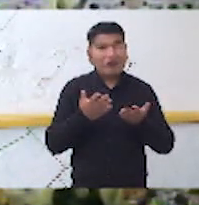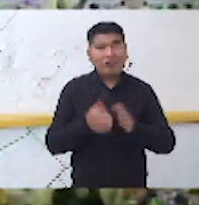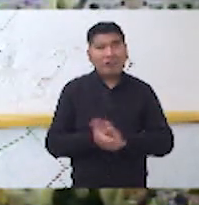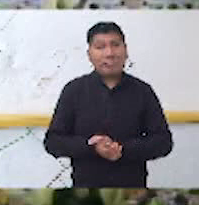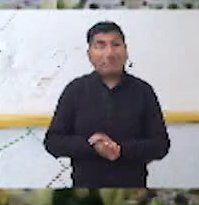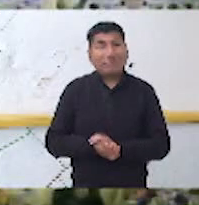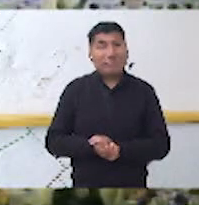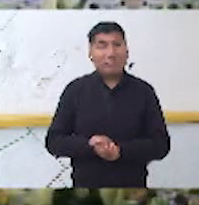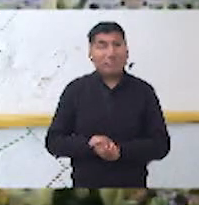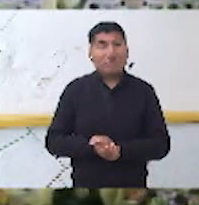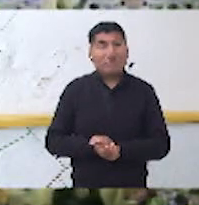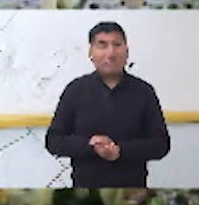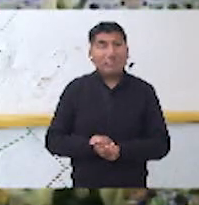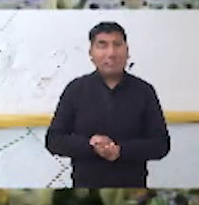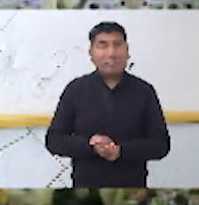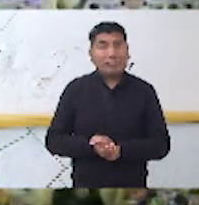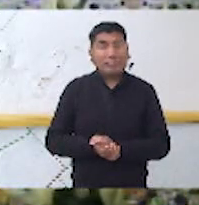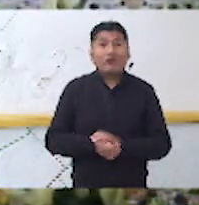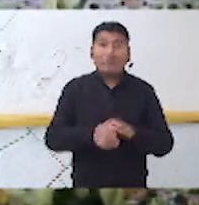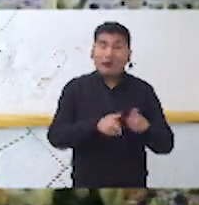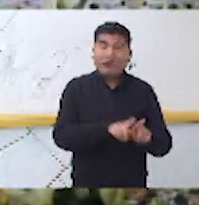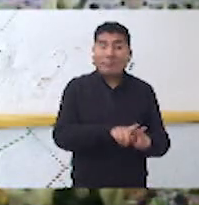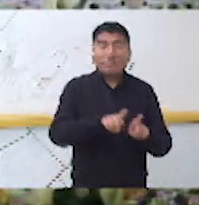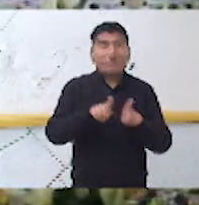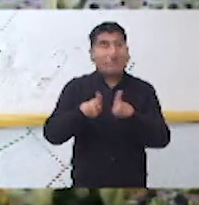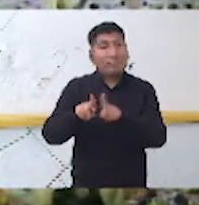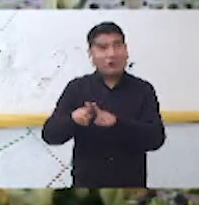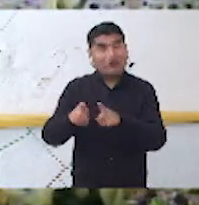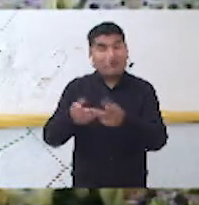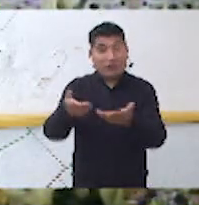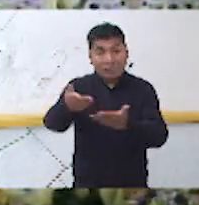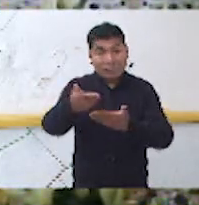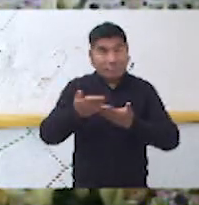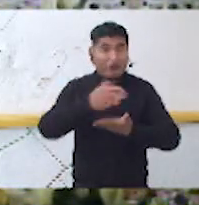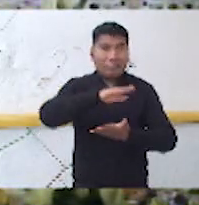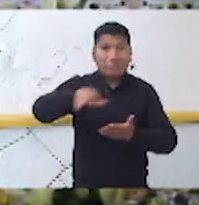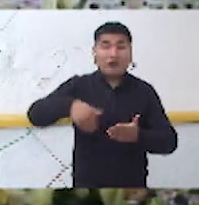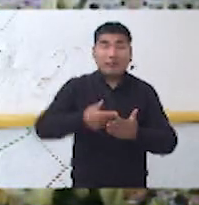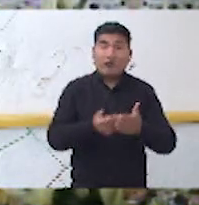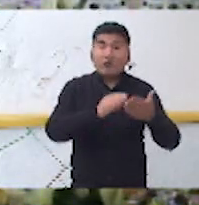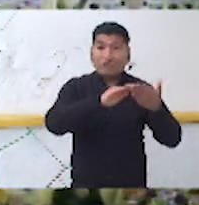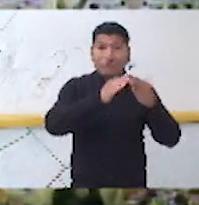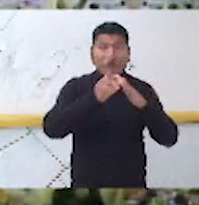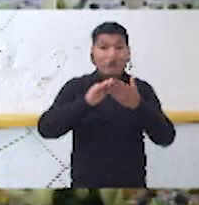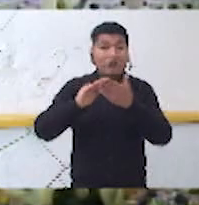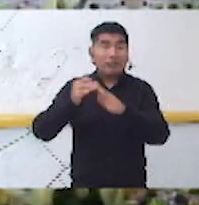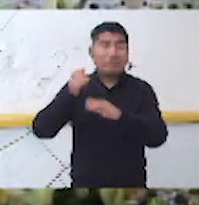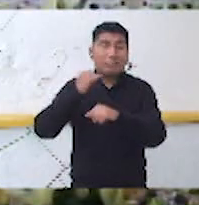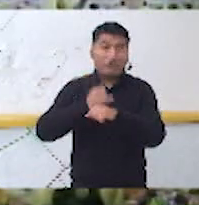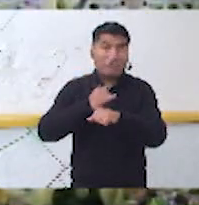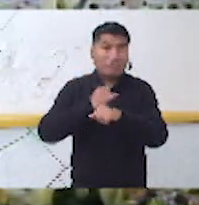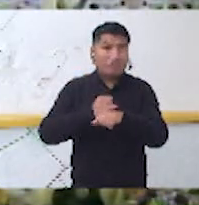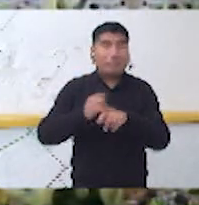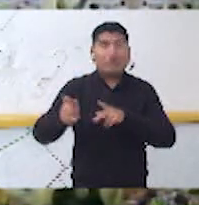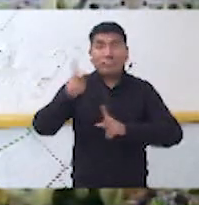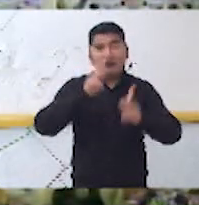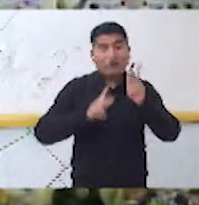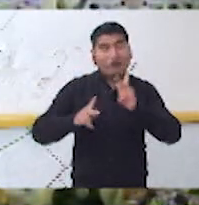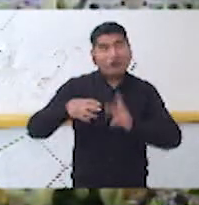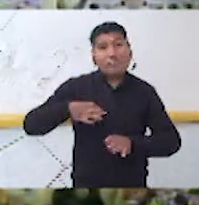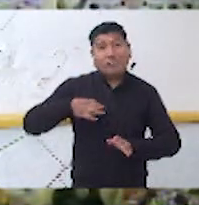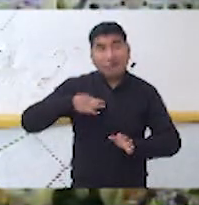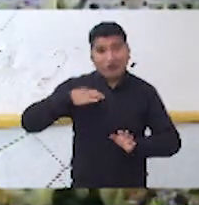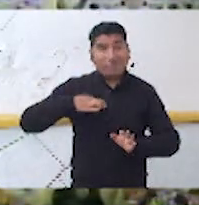animales. Al mismo tiempo, invito a todos, comunidades, parroquias, personas de buena